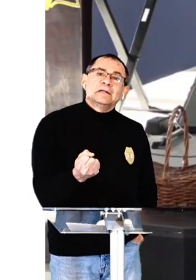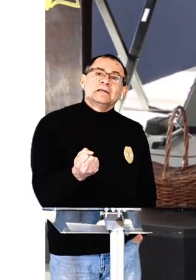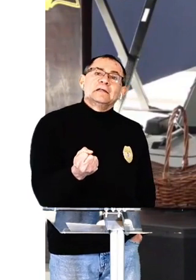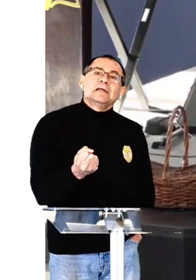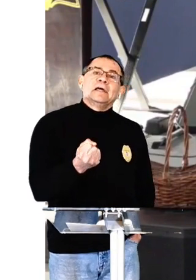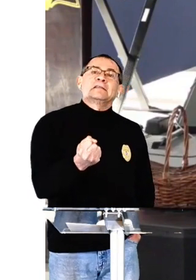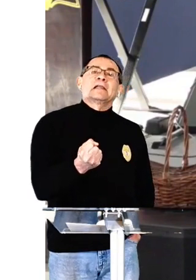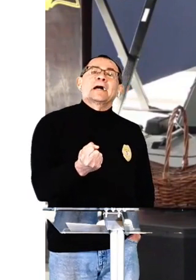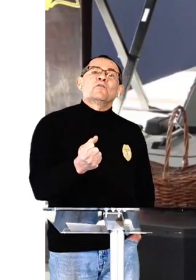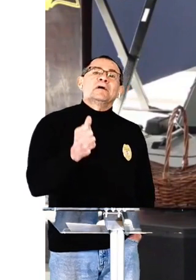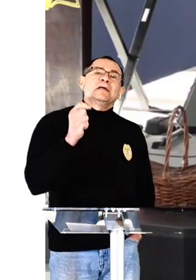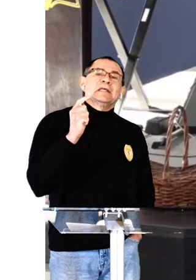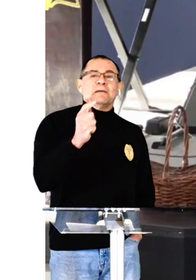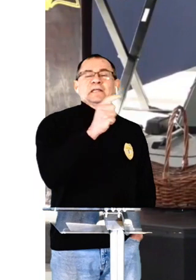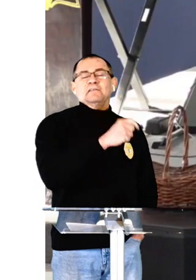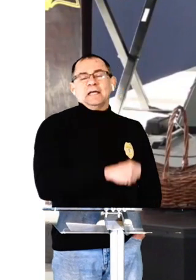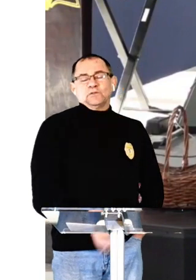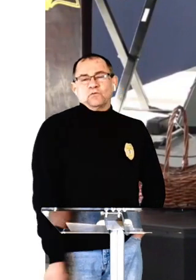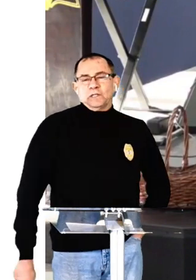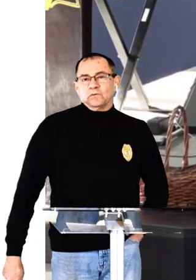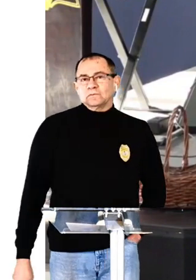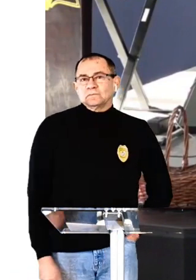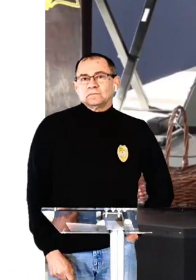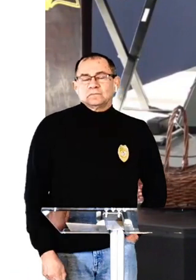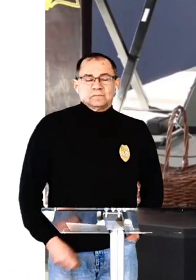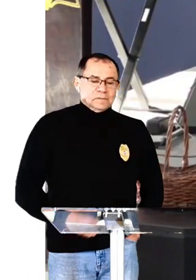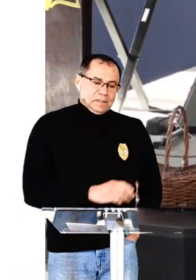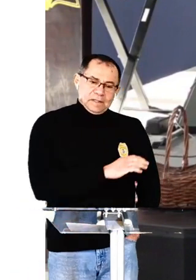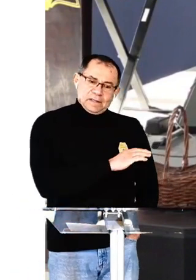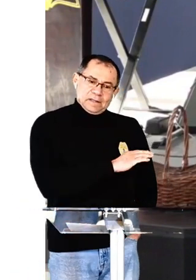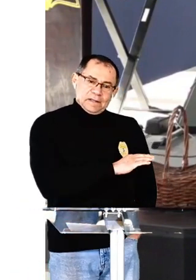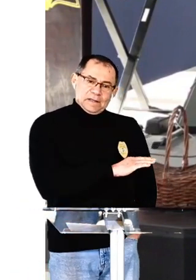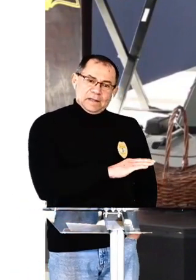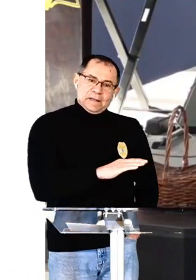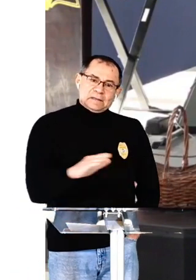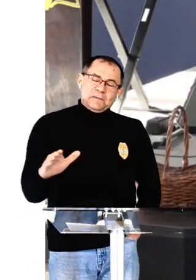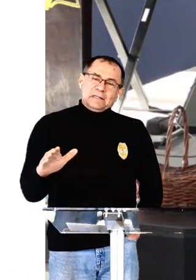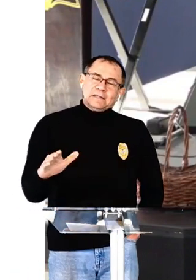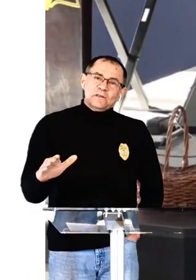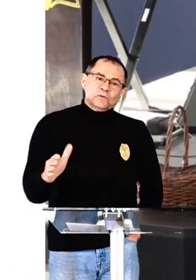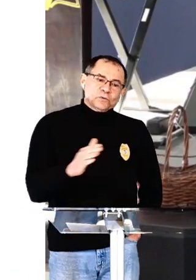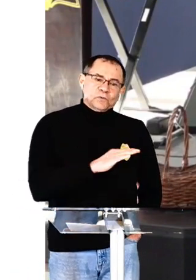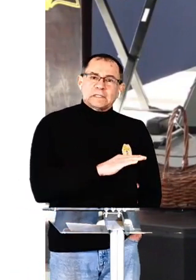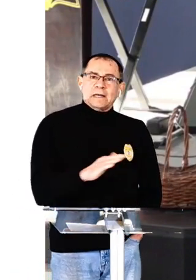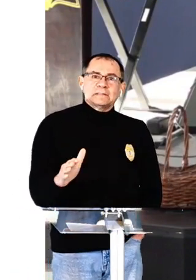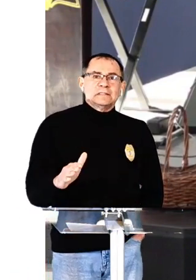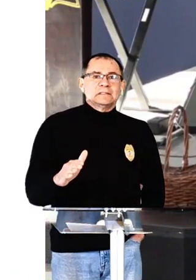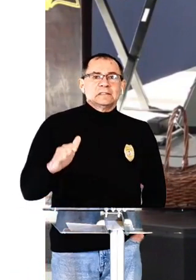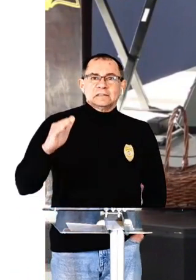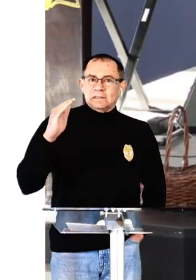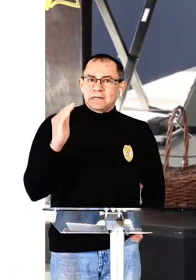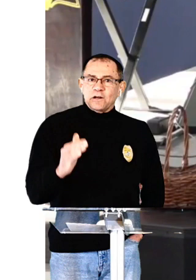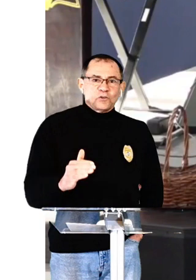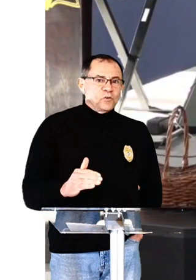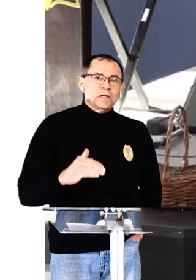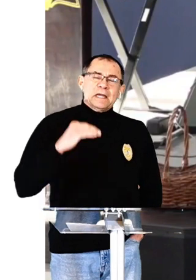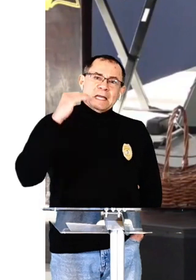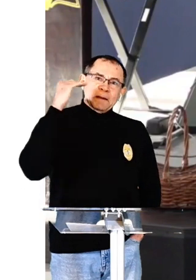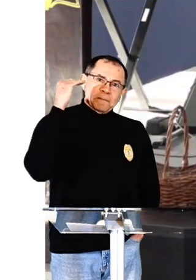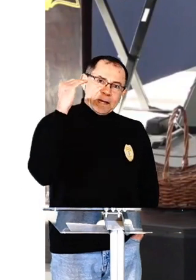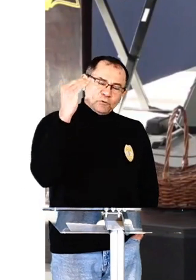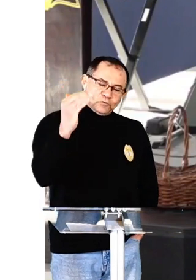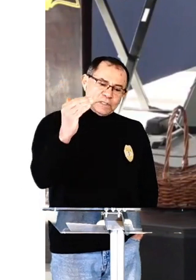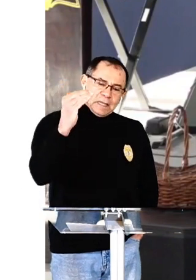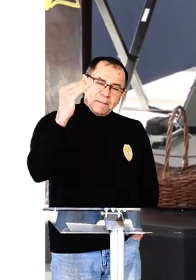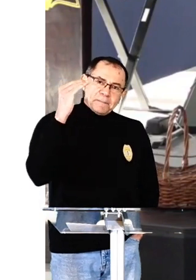agarre este regalo que viene de Jesucristo. Este ministerio, todas estas clases, seminario y todo,